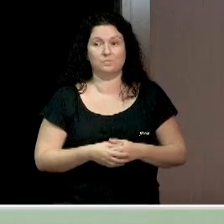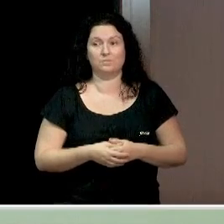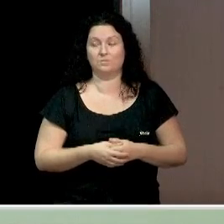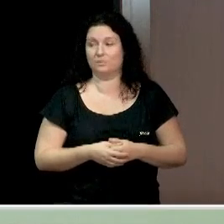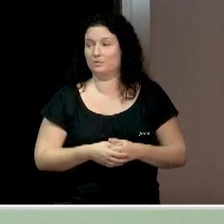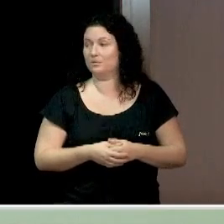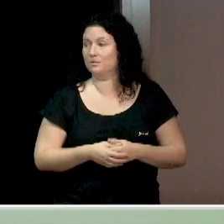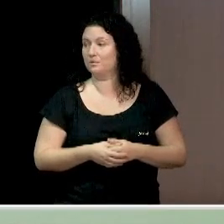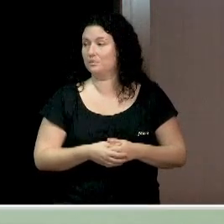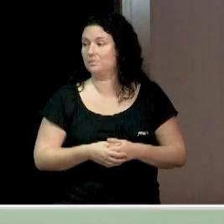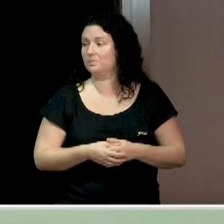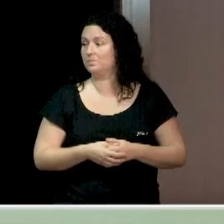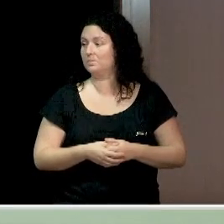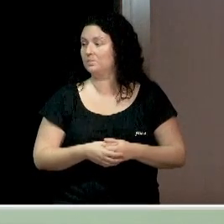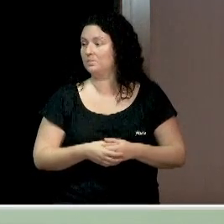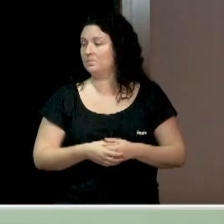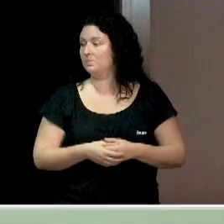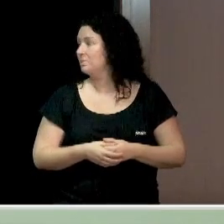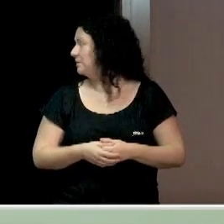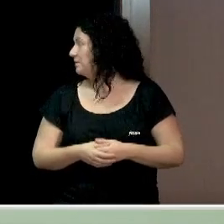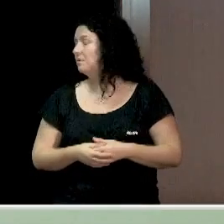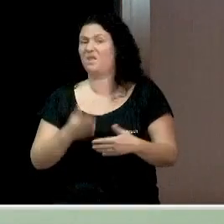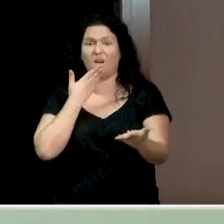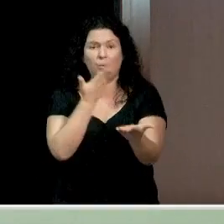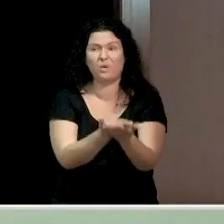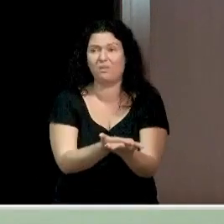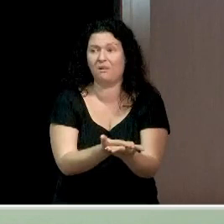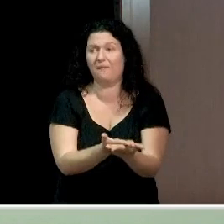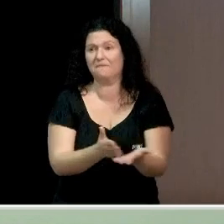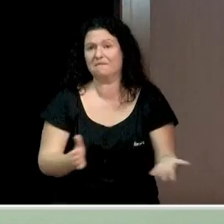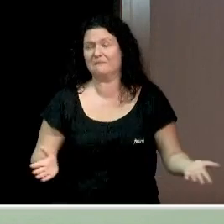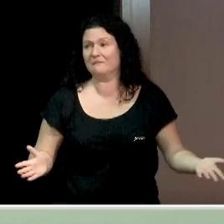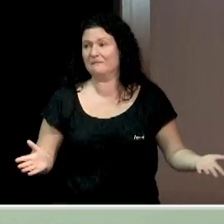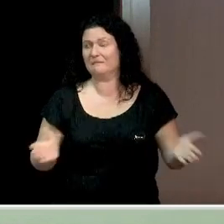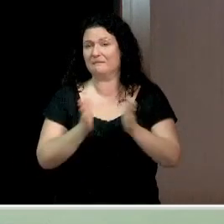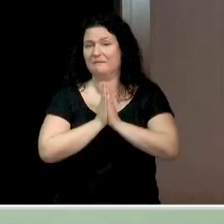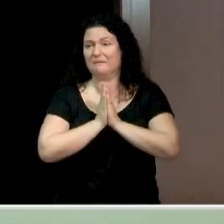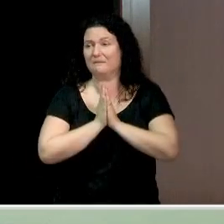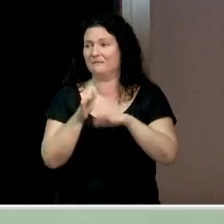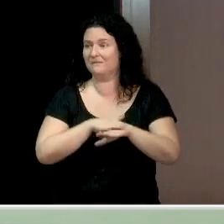Espero no haberles aburrido excesivamente.